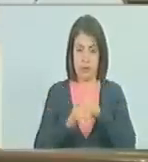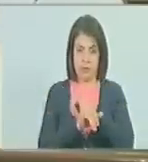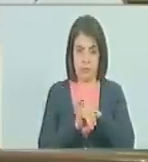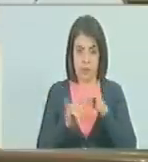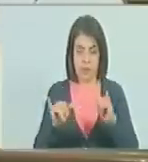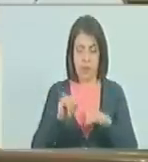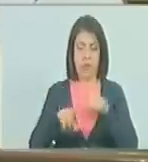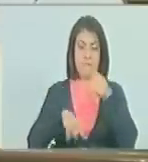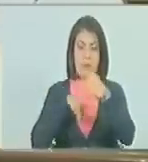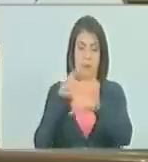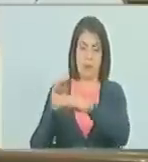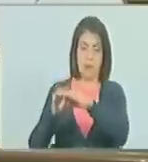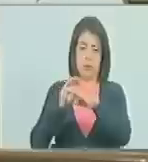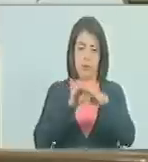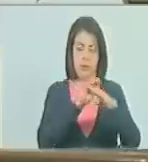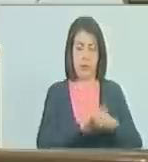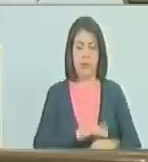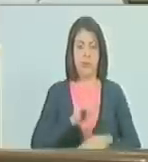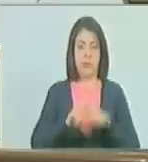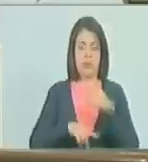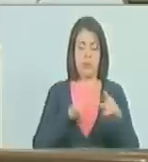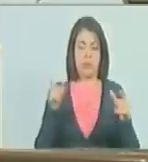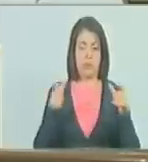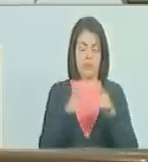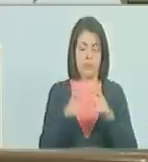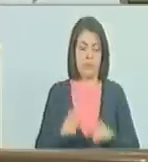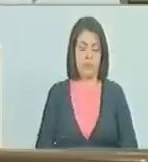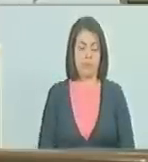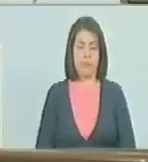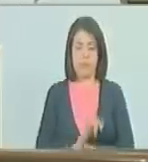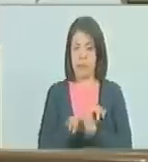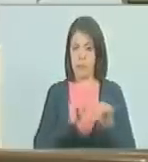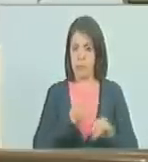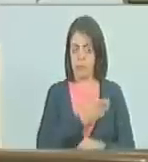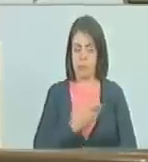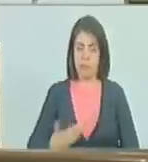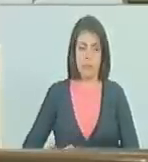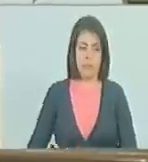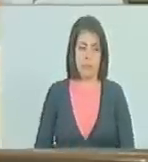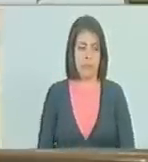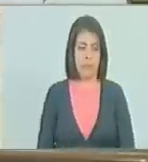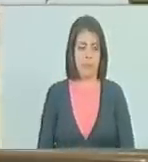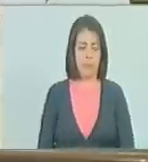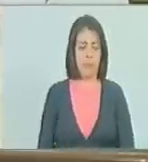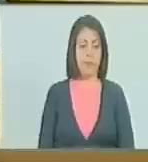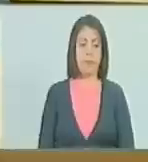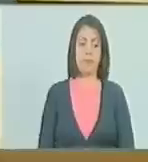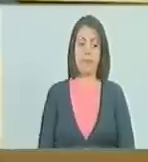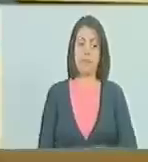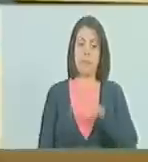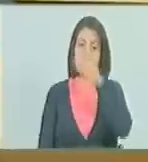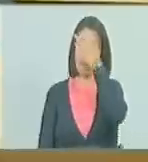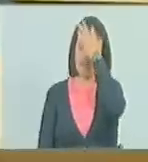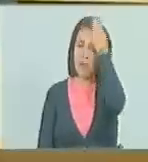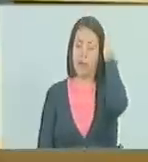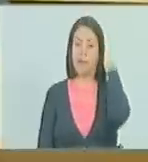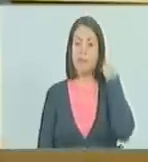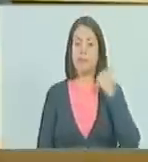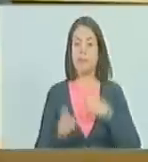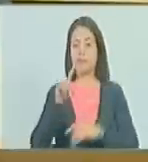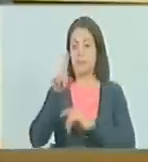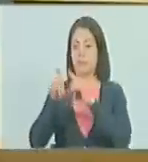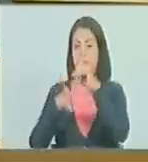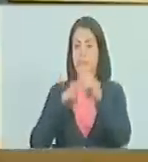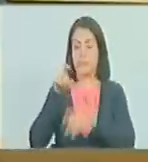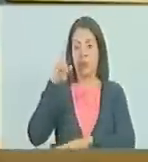la sesión ordinaria y convocó para la próxima sesión. Es todo, ciudadano presidente. En consideración,